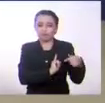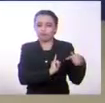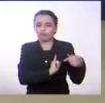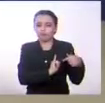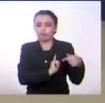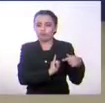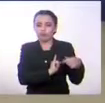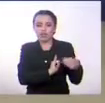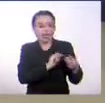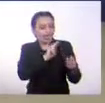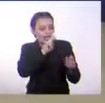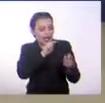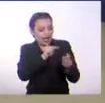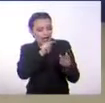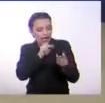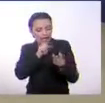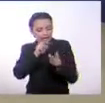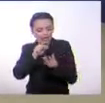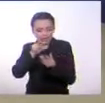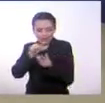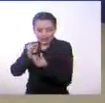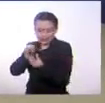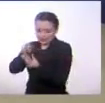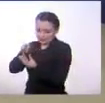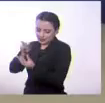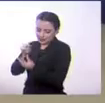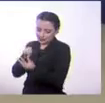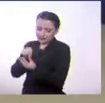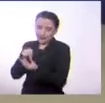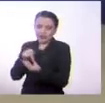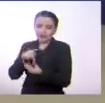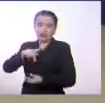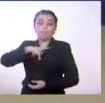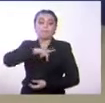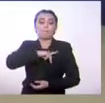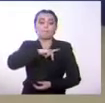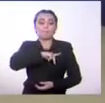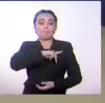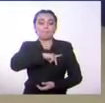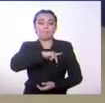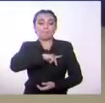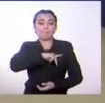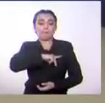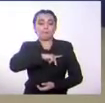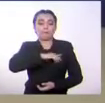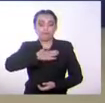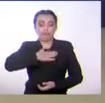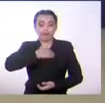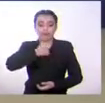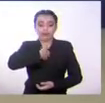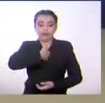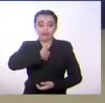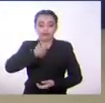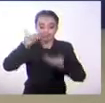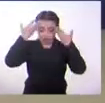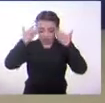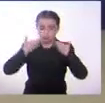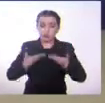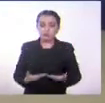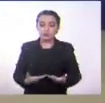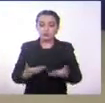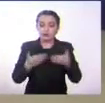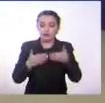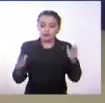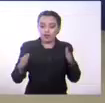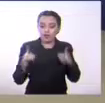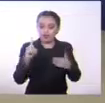esas características que me van a definir como persona y que me van a hacer diferente a las otras. Por ejemplo, en el ejemplo que tú